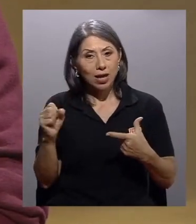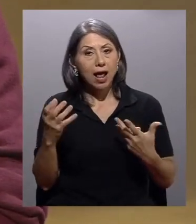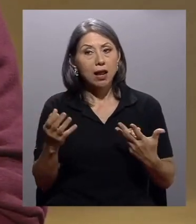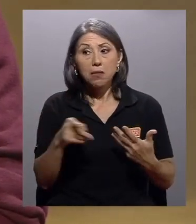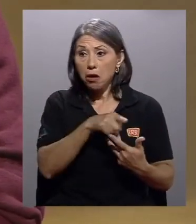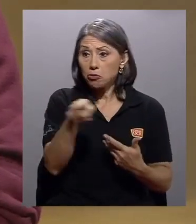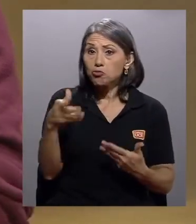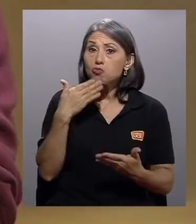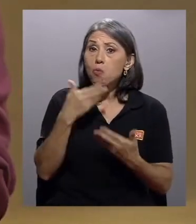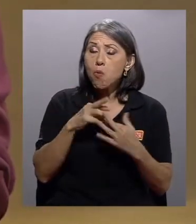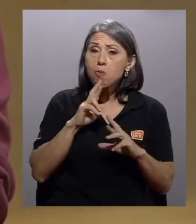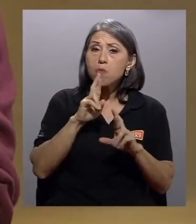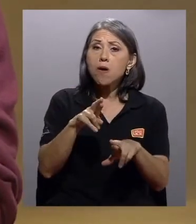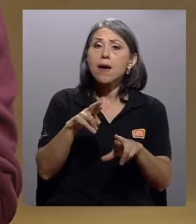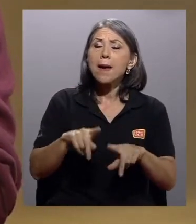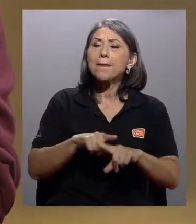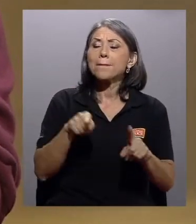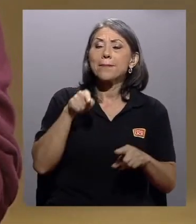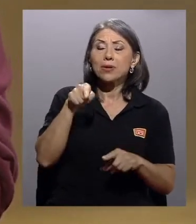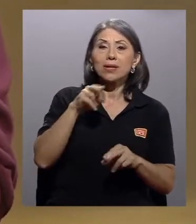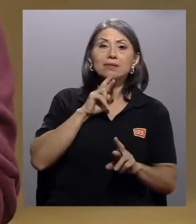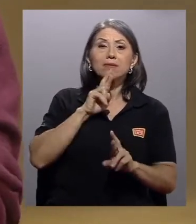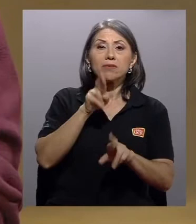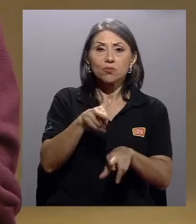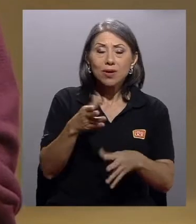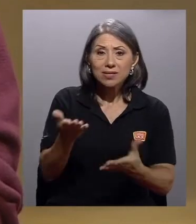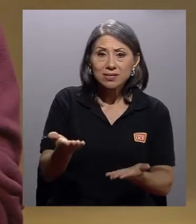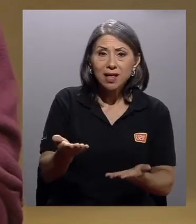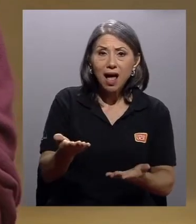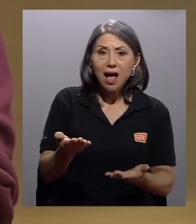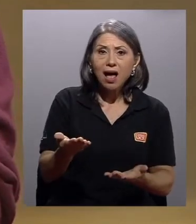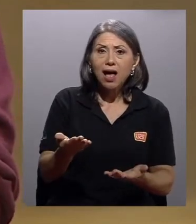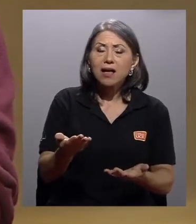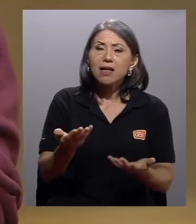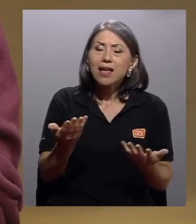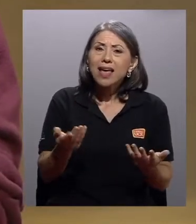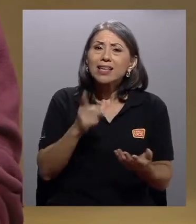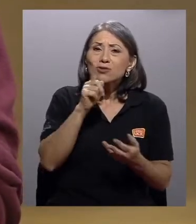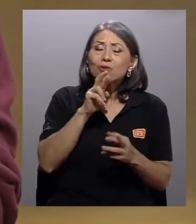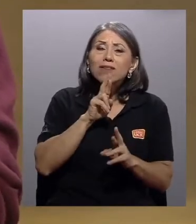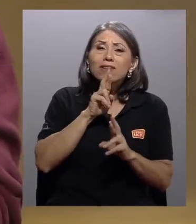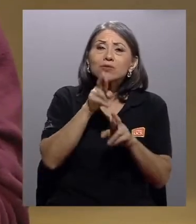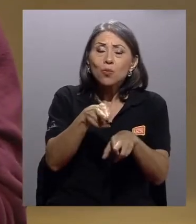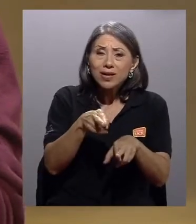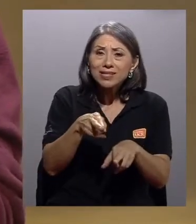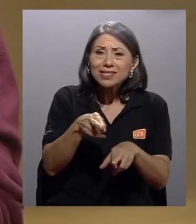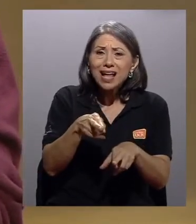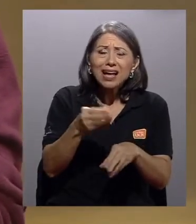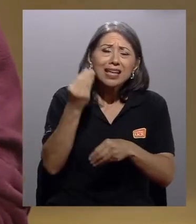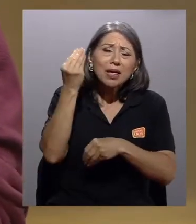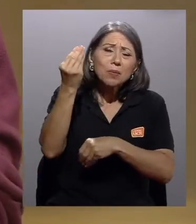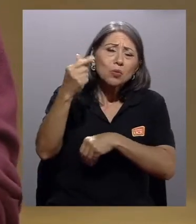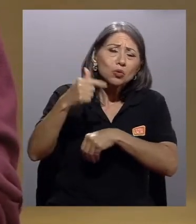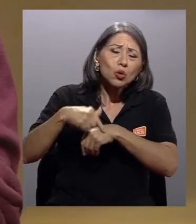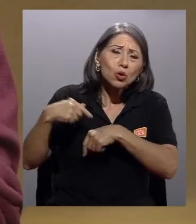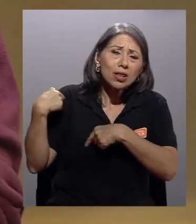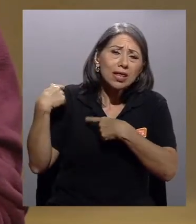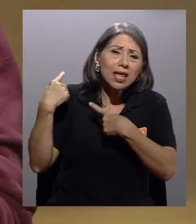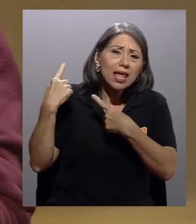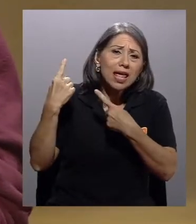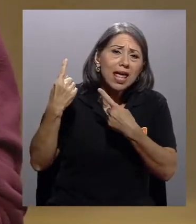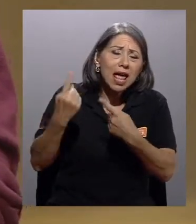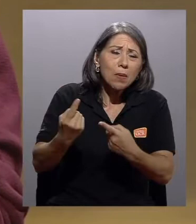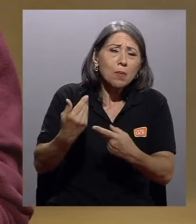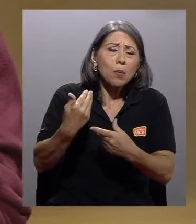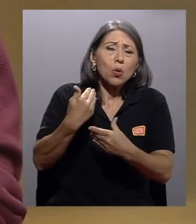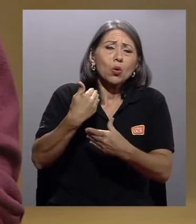Social, pues esa respuesta ha sido una respuesta que estuvo rodeada durante mucho tiempo